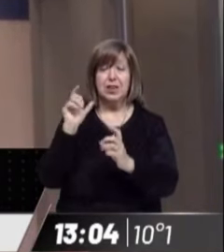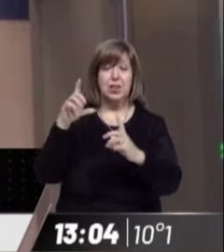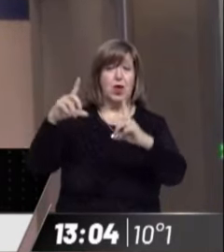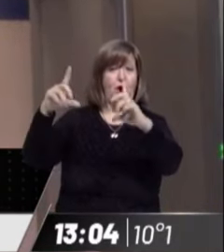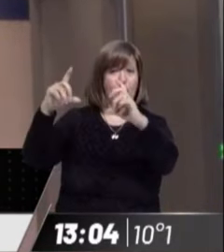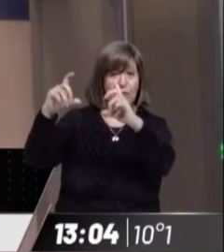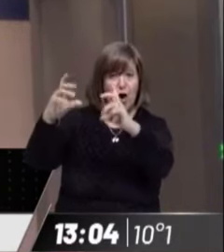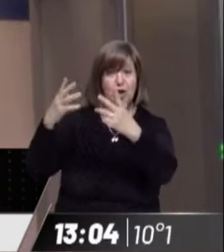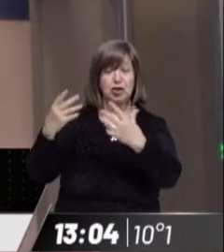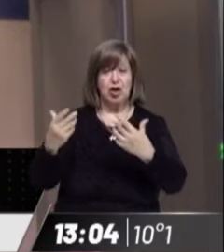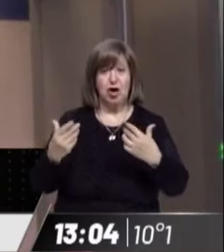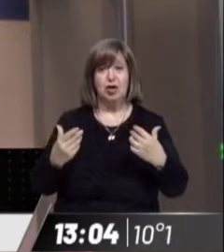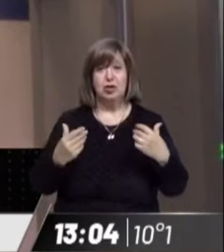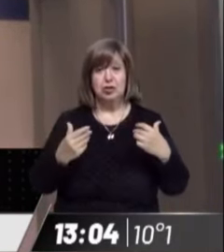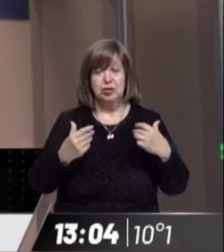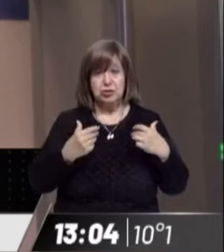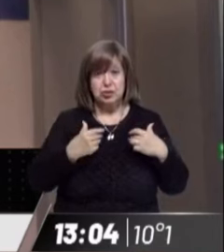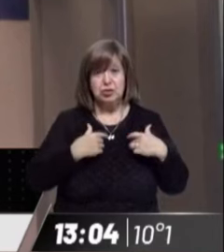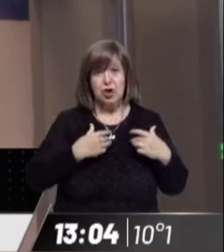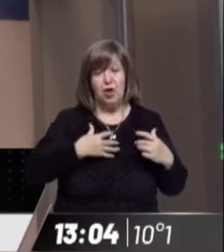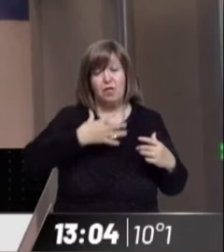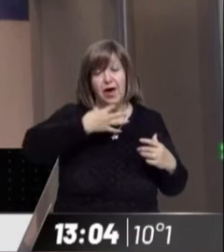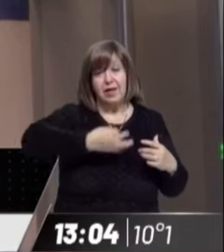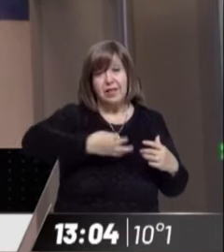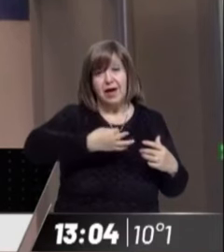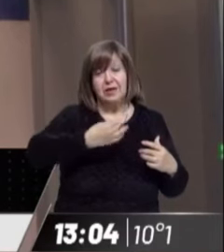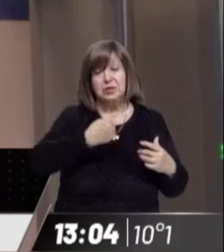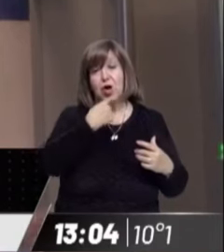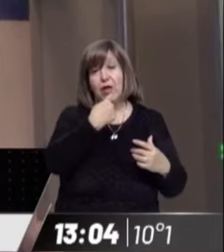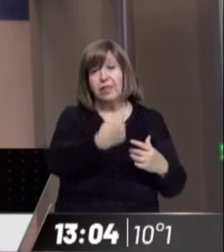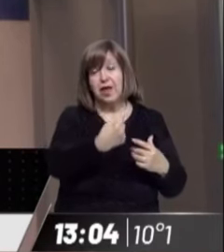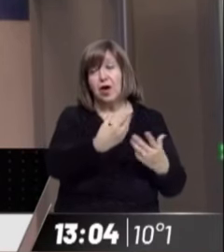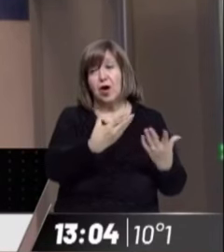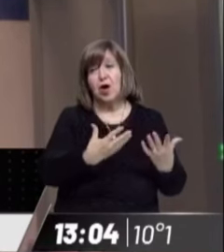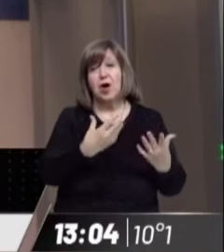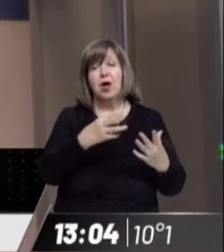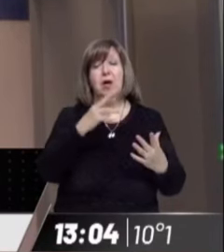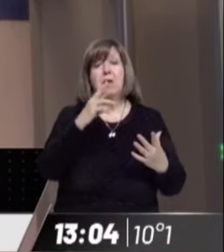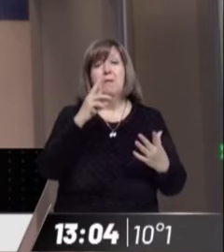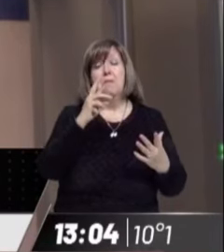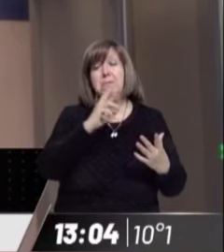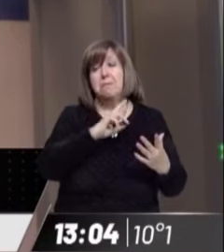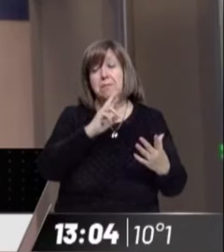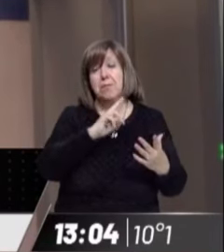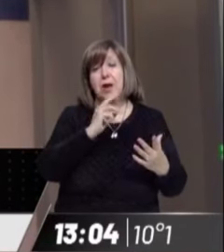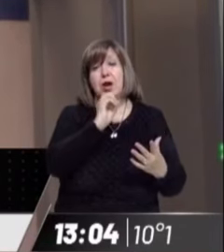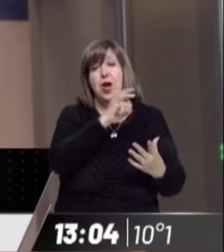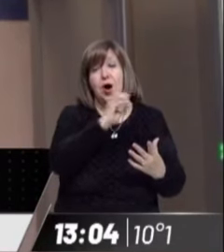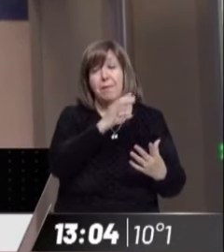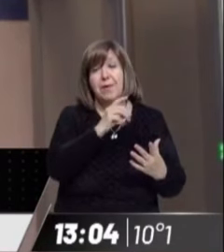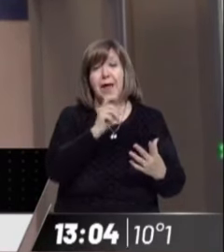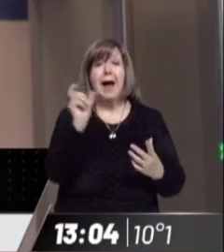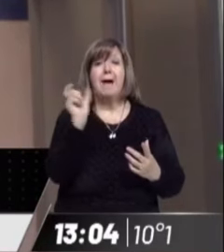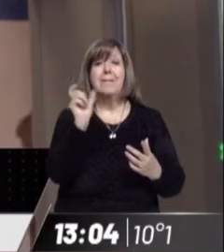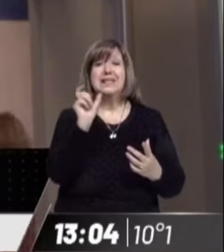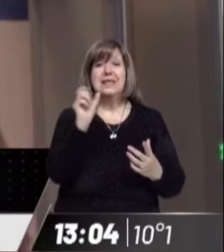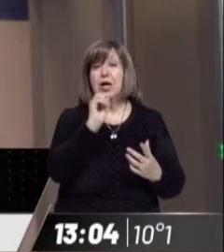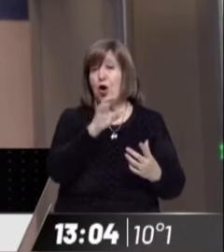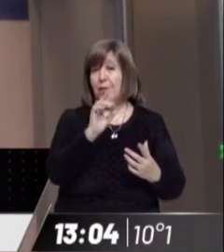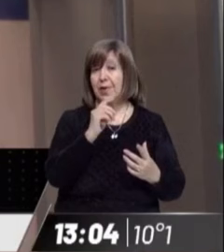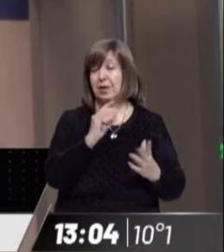Y fue un descuido, porque no lo hice a propósito. Fue un descuido mío que lo reconocí por escrito ante la fiscalía al día siguiente.